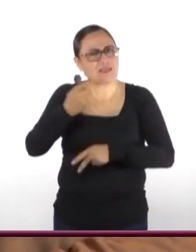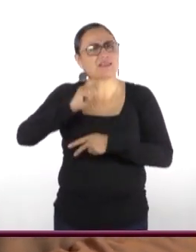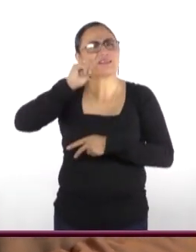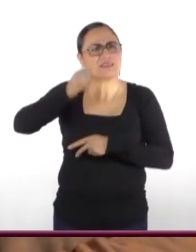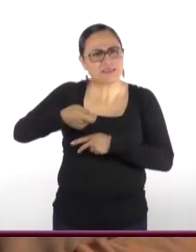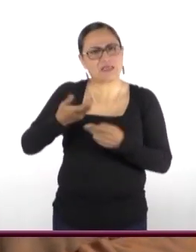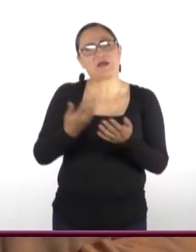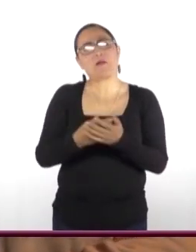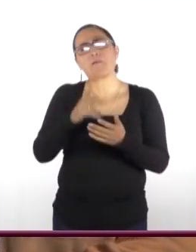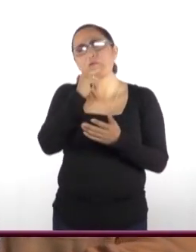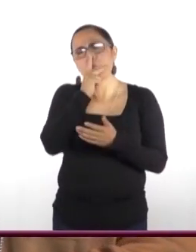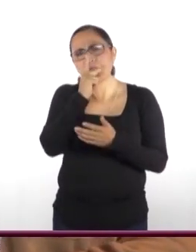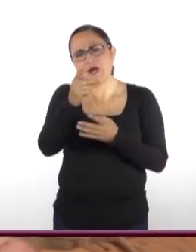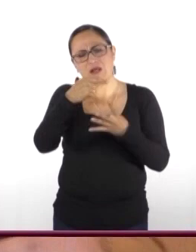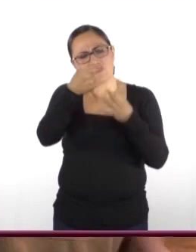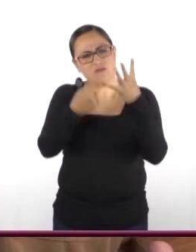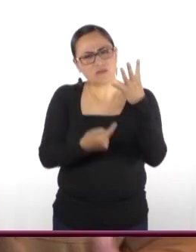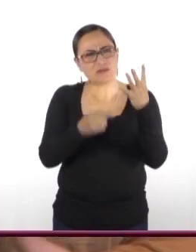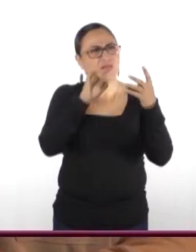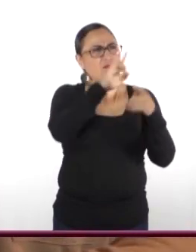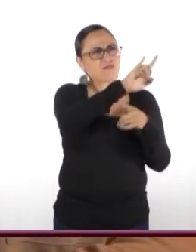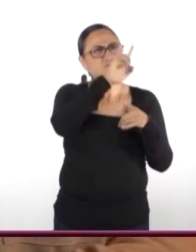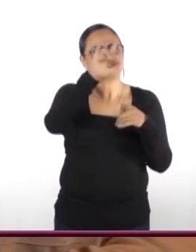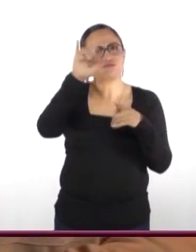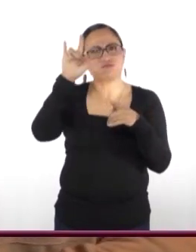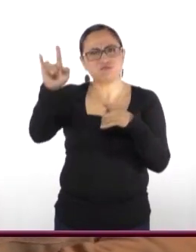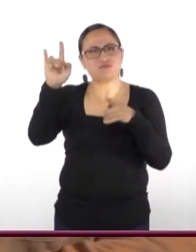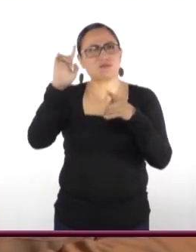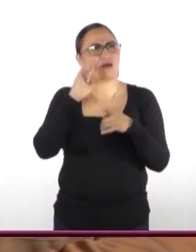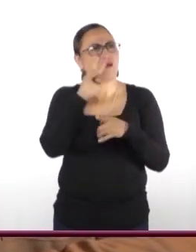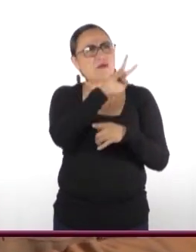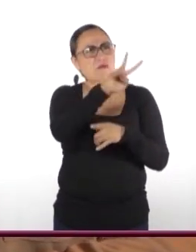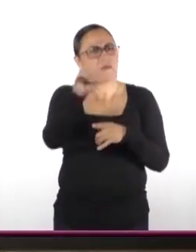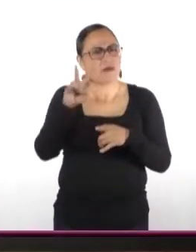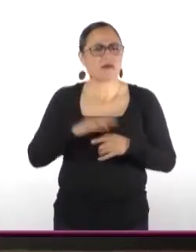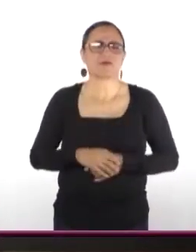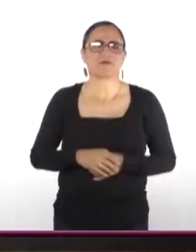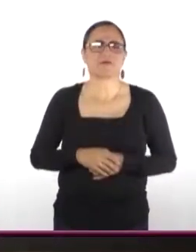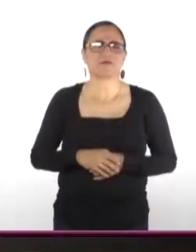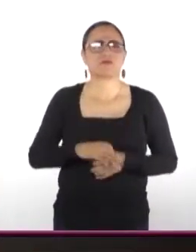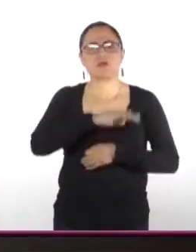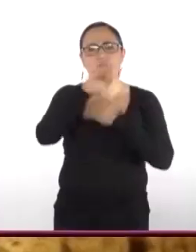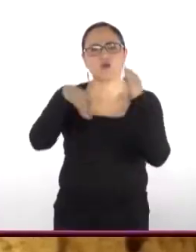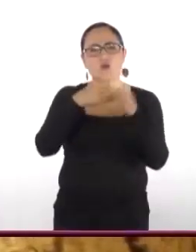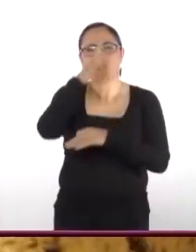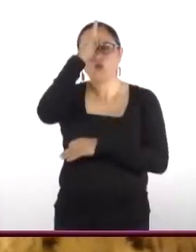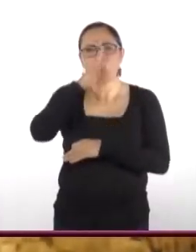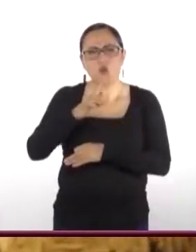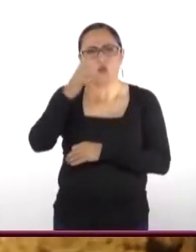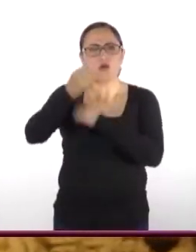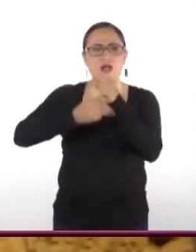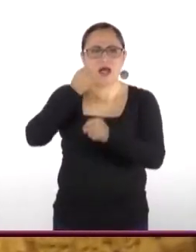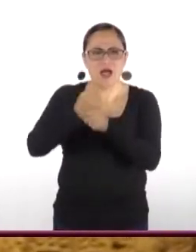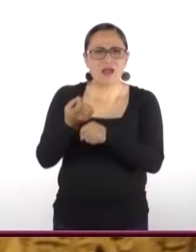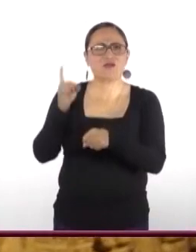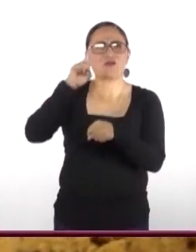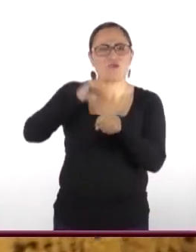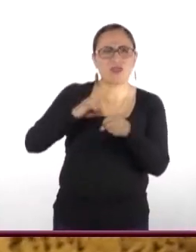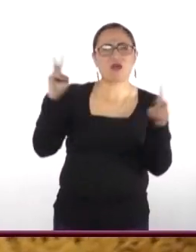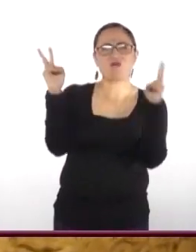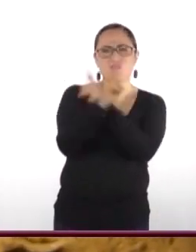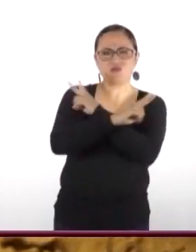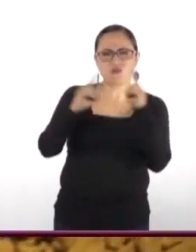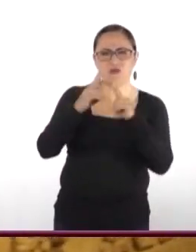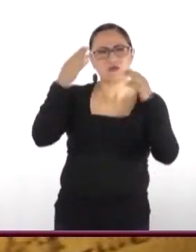bienvenida un recorrido por algunas frases y versos que adornan las galerías y los muros del museo. Toda luna, todo año,